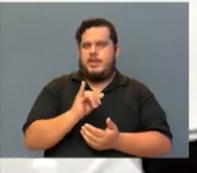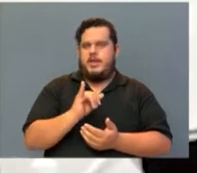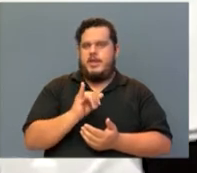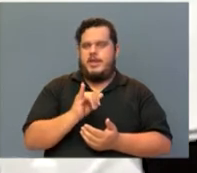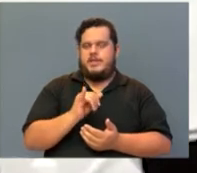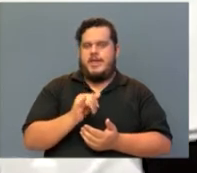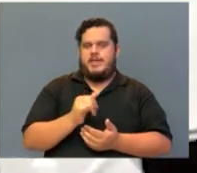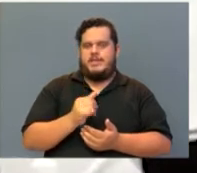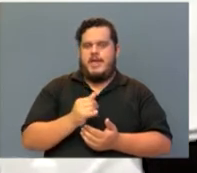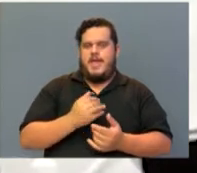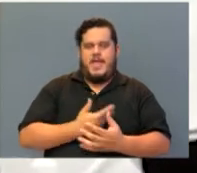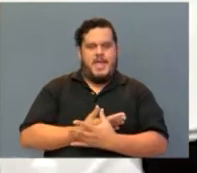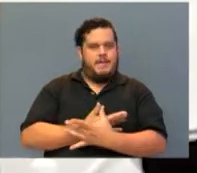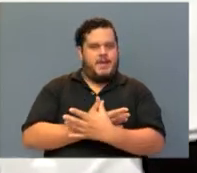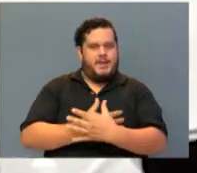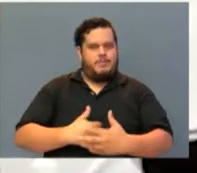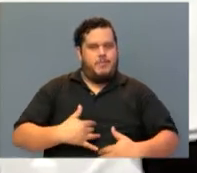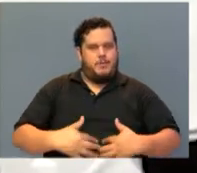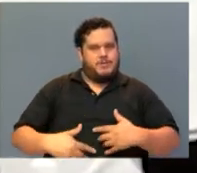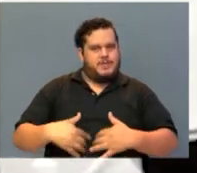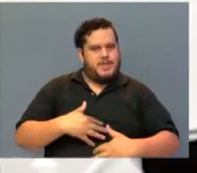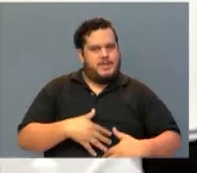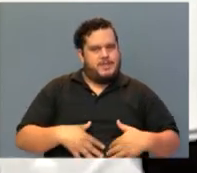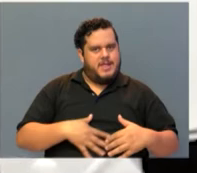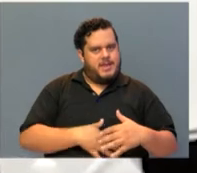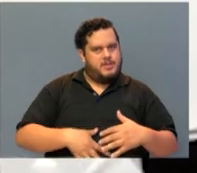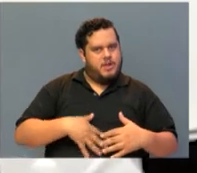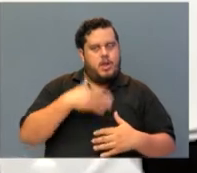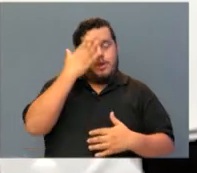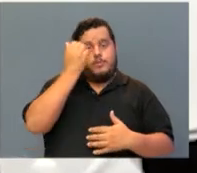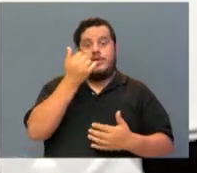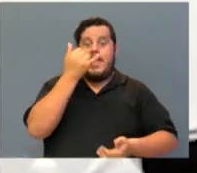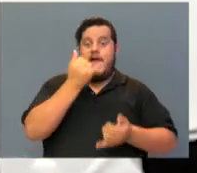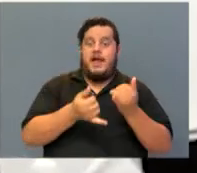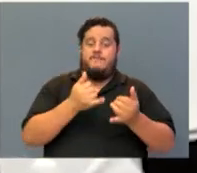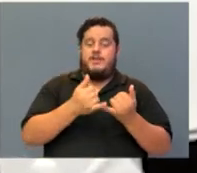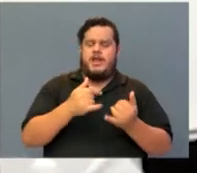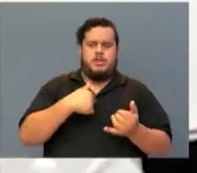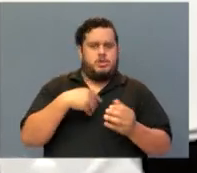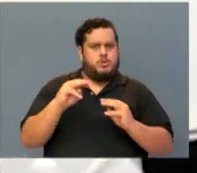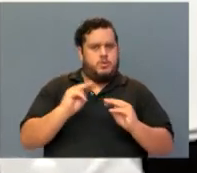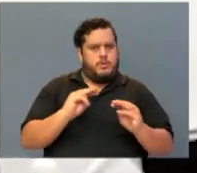esas mariposas en el estómago, ¿verdad? Porque al final yo me muevo a base